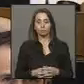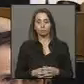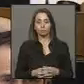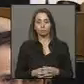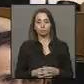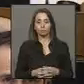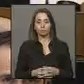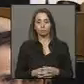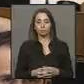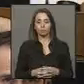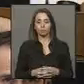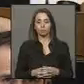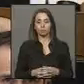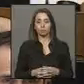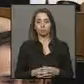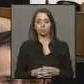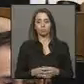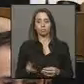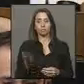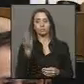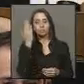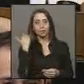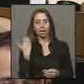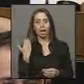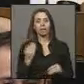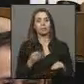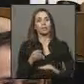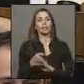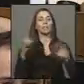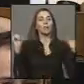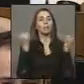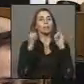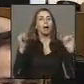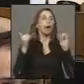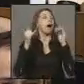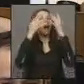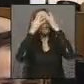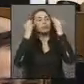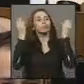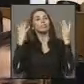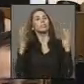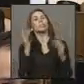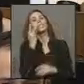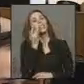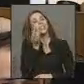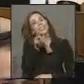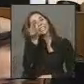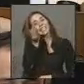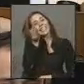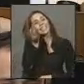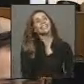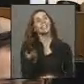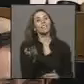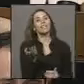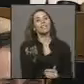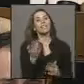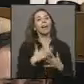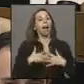ha dejado de ser un espacio de esparcimiento, de deleite y